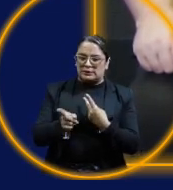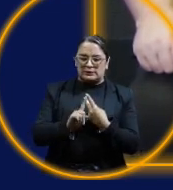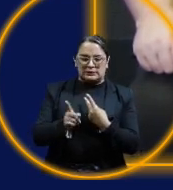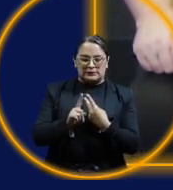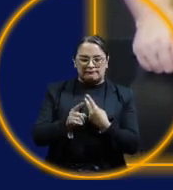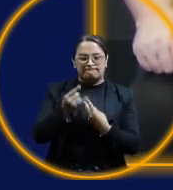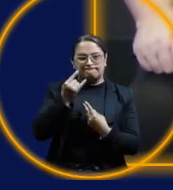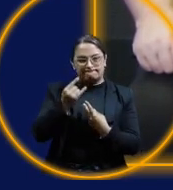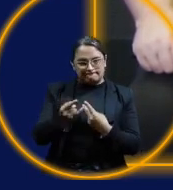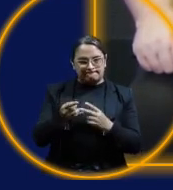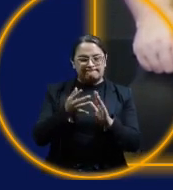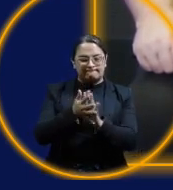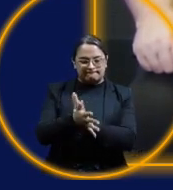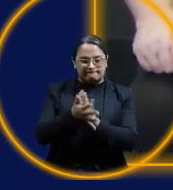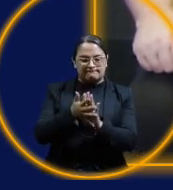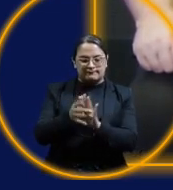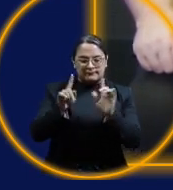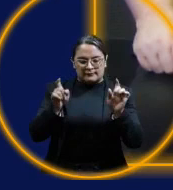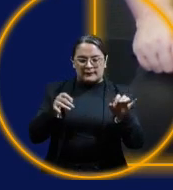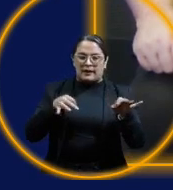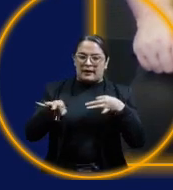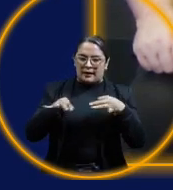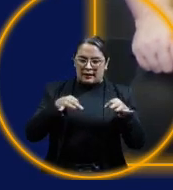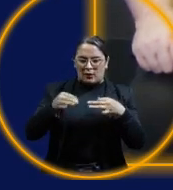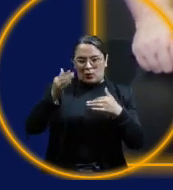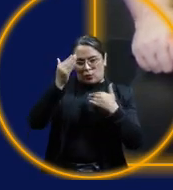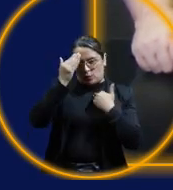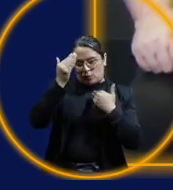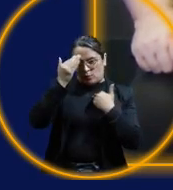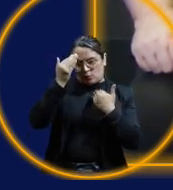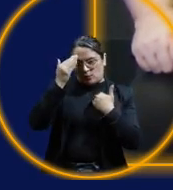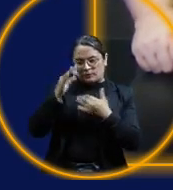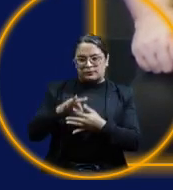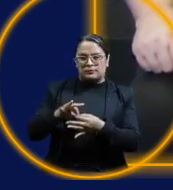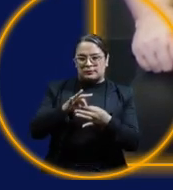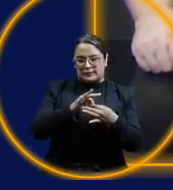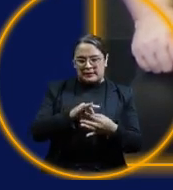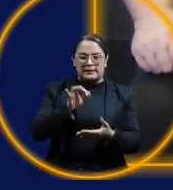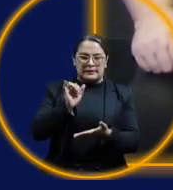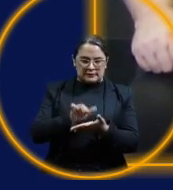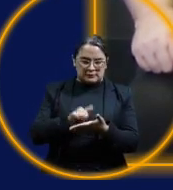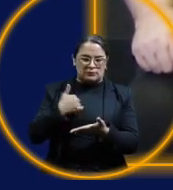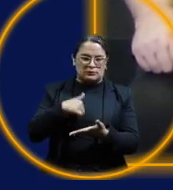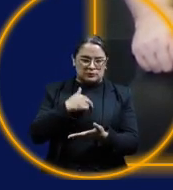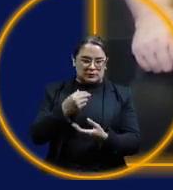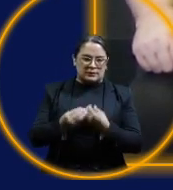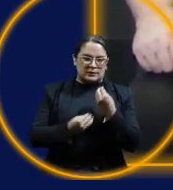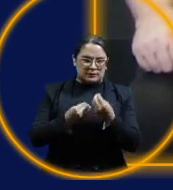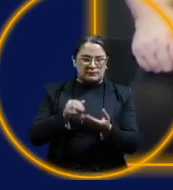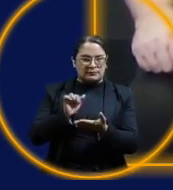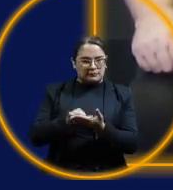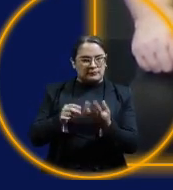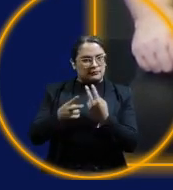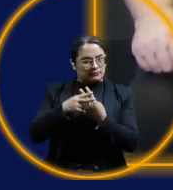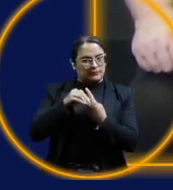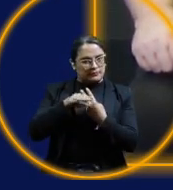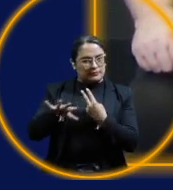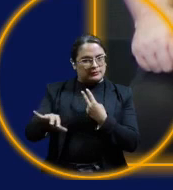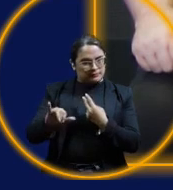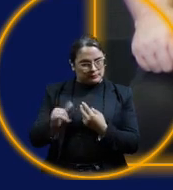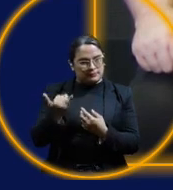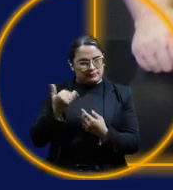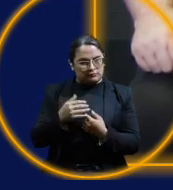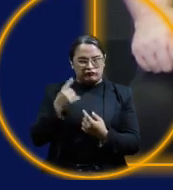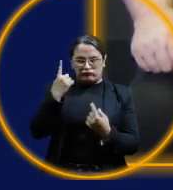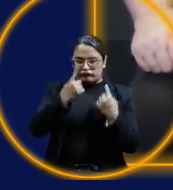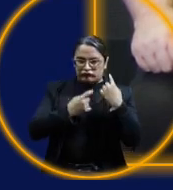acerca de lo que estamos hablando en el la conciencia colectiva Y eso era lo que yo hacía y eso es lo que son las tendencia realmente cierto y entonces yo